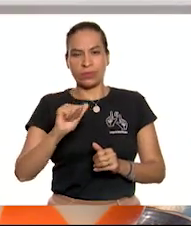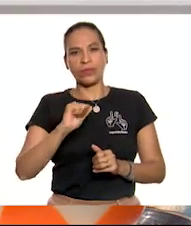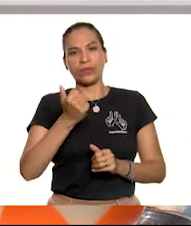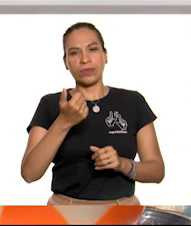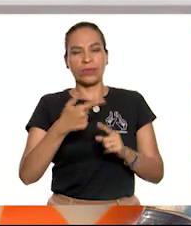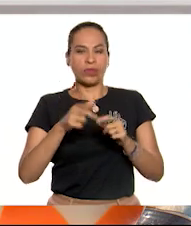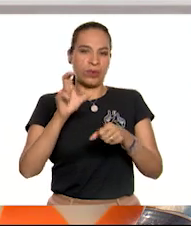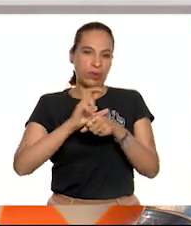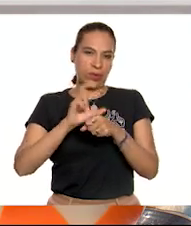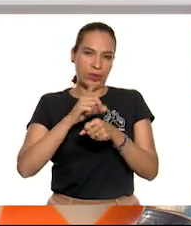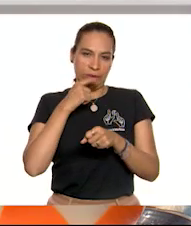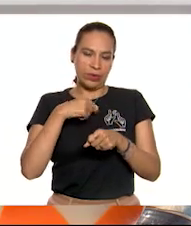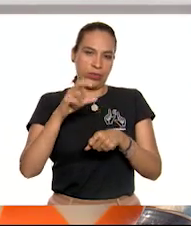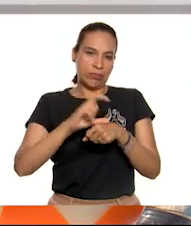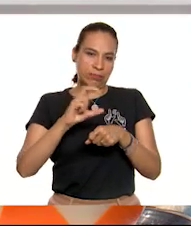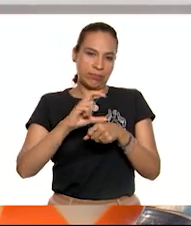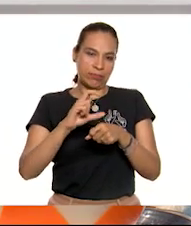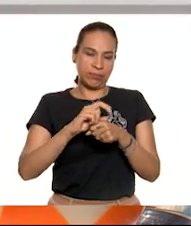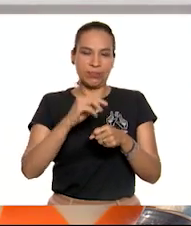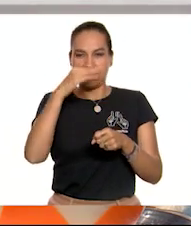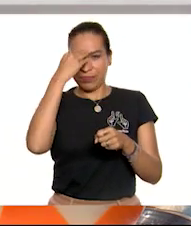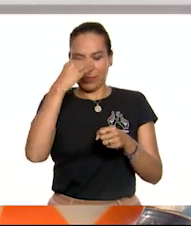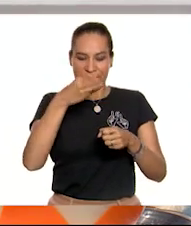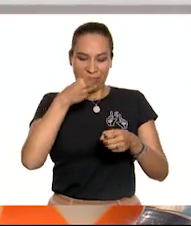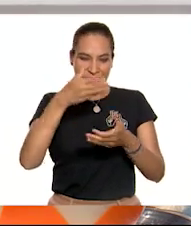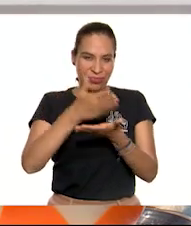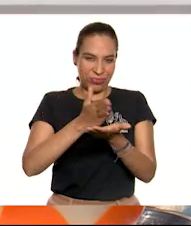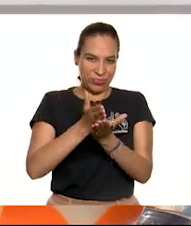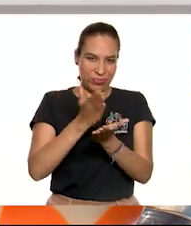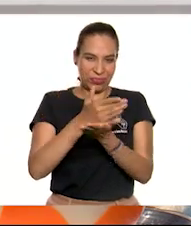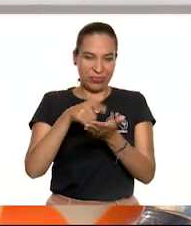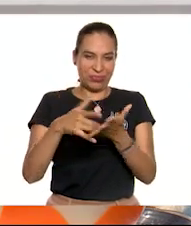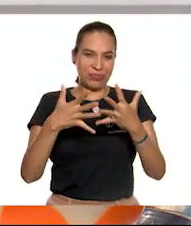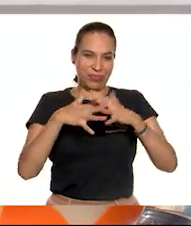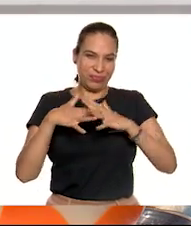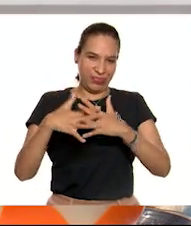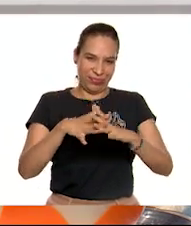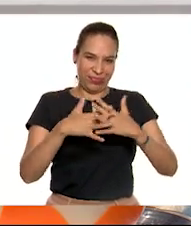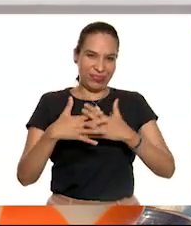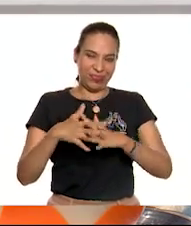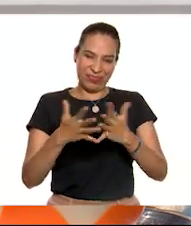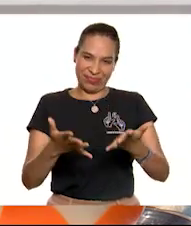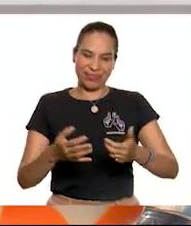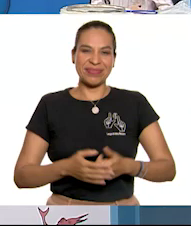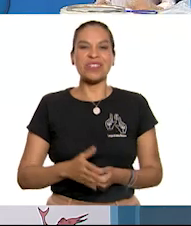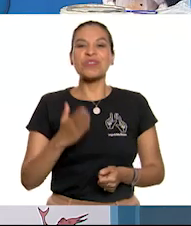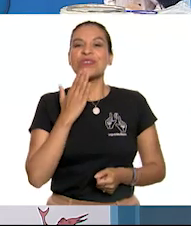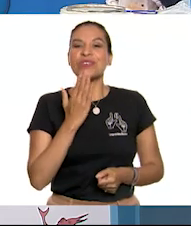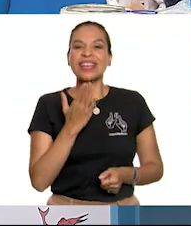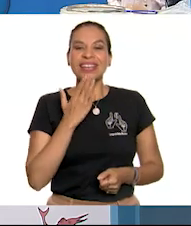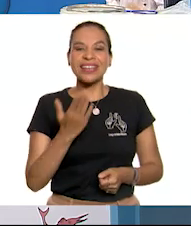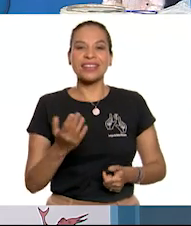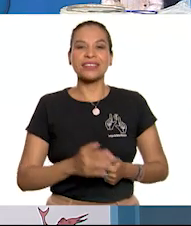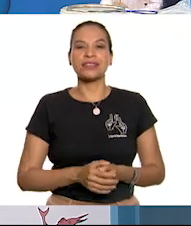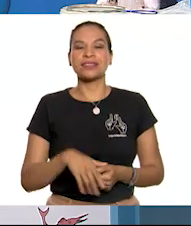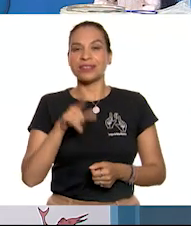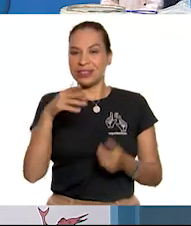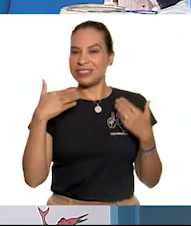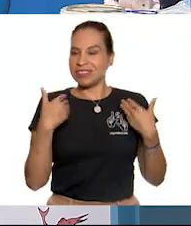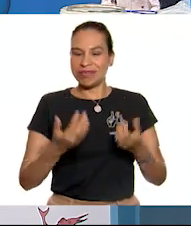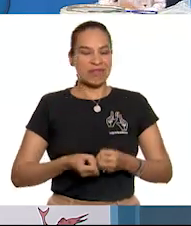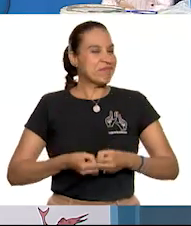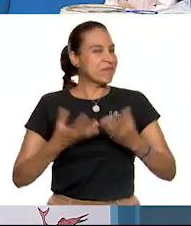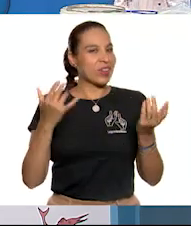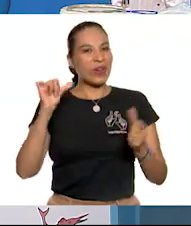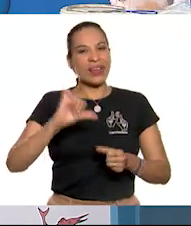huevito, porque yo así le digo, mi huevito a la mexicana, que es una mezcla heterogénea. Muy bien, Ale. Has entendido